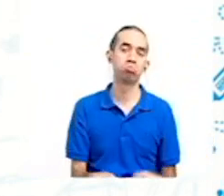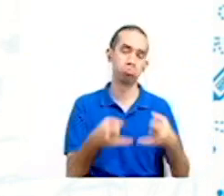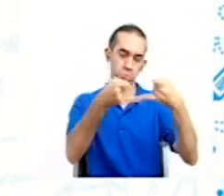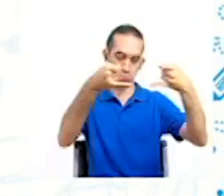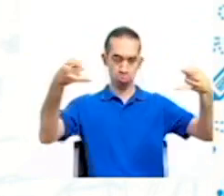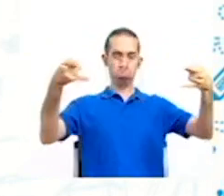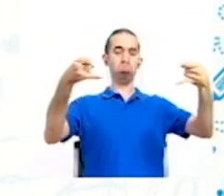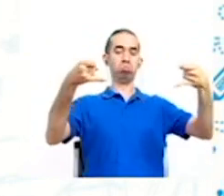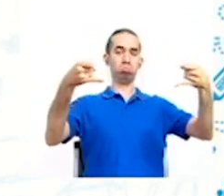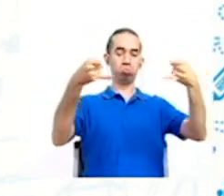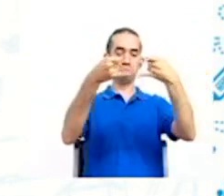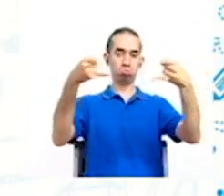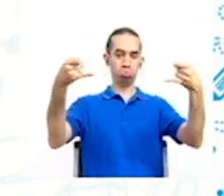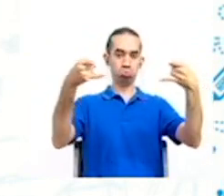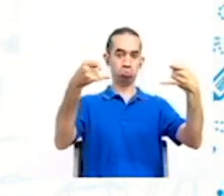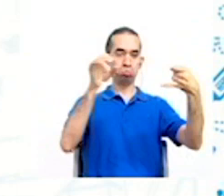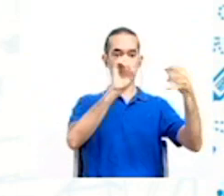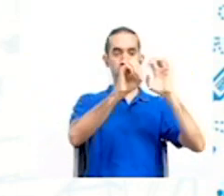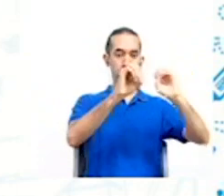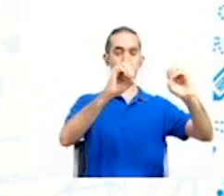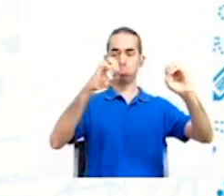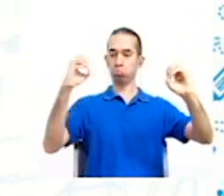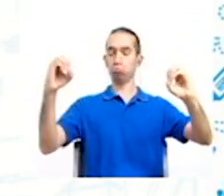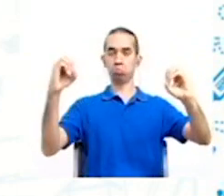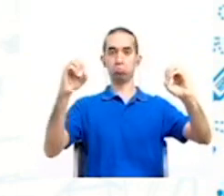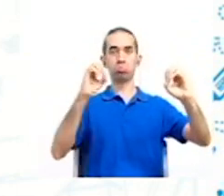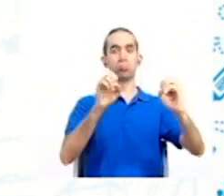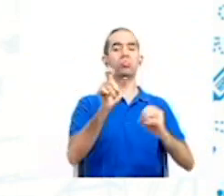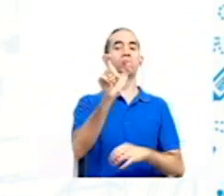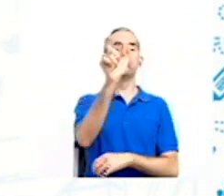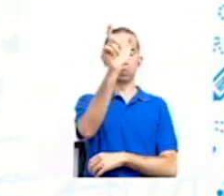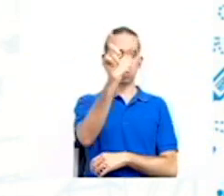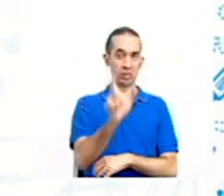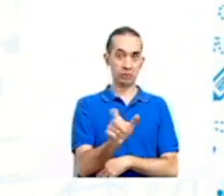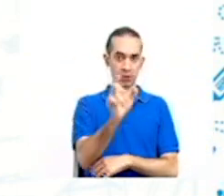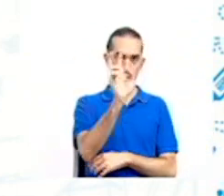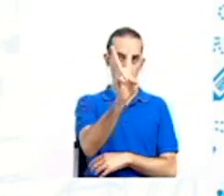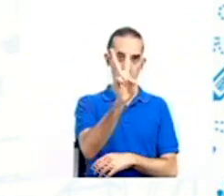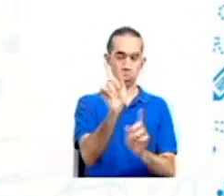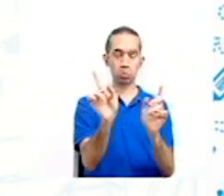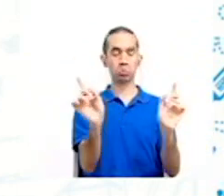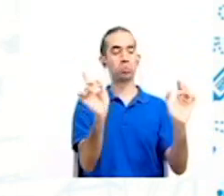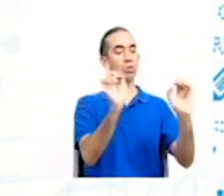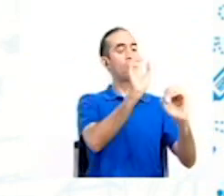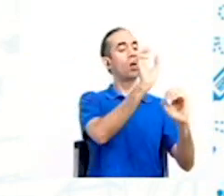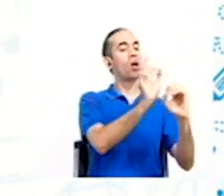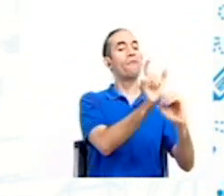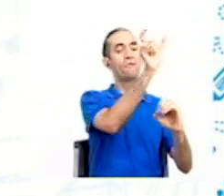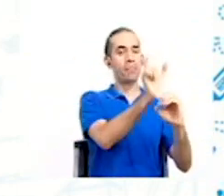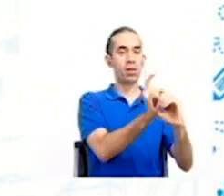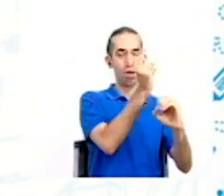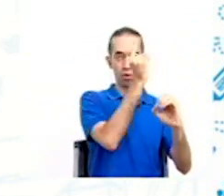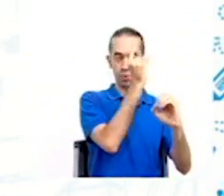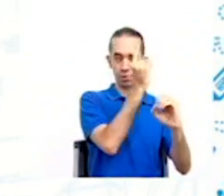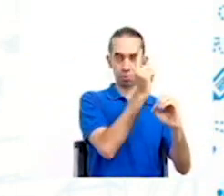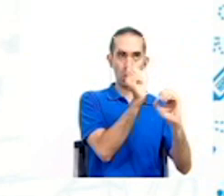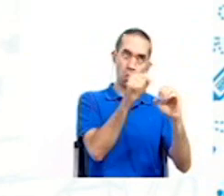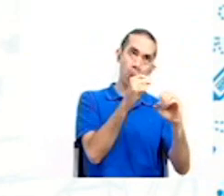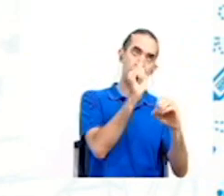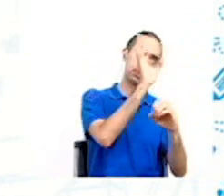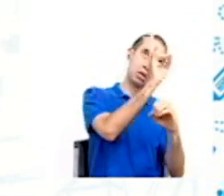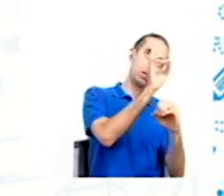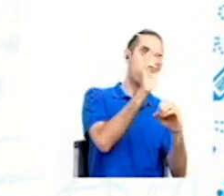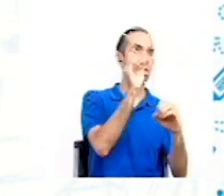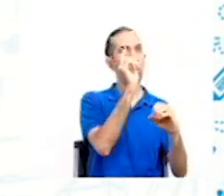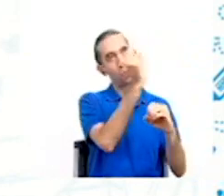lineal, que se forma cuando hay un átomo de la familia 2 que hace 2 enlaces sencillos con átomos de la familia, puede ser la familia 7